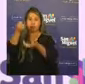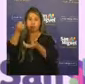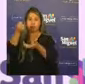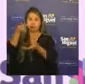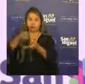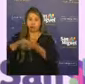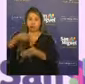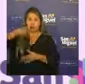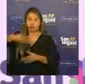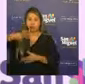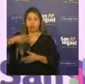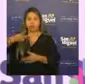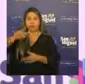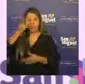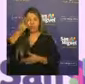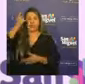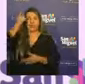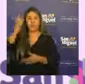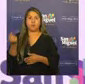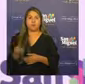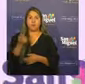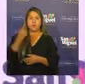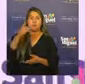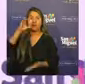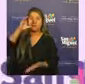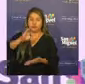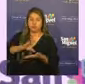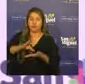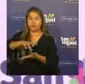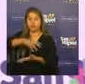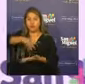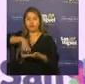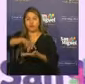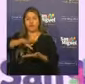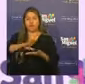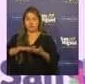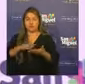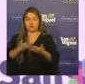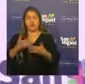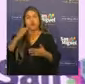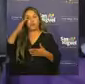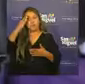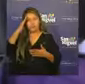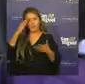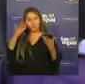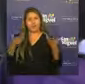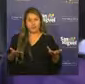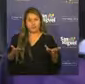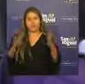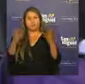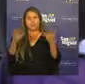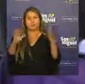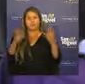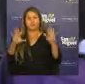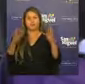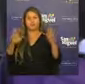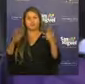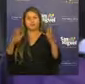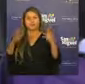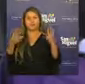esto, el primer centro comunal de salud mental.